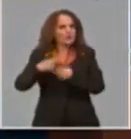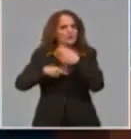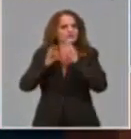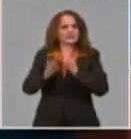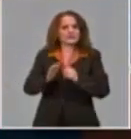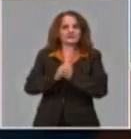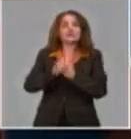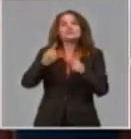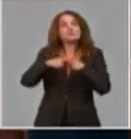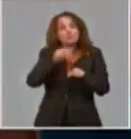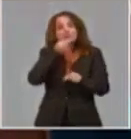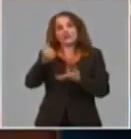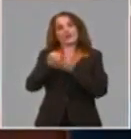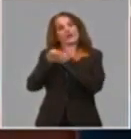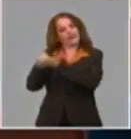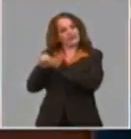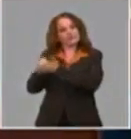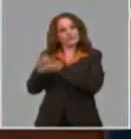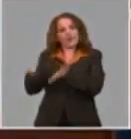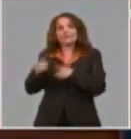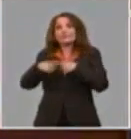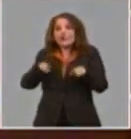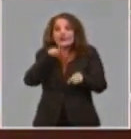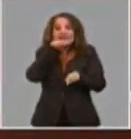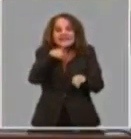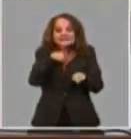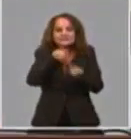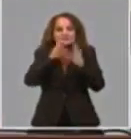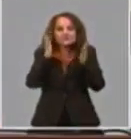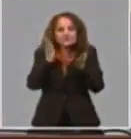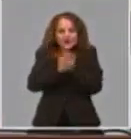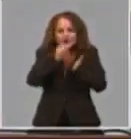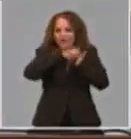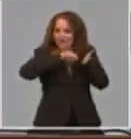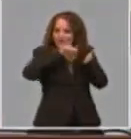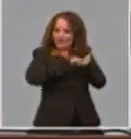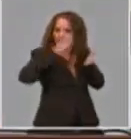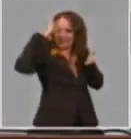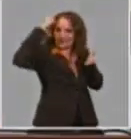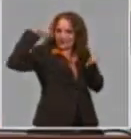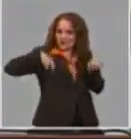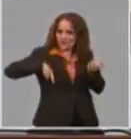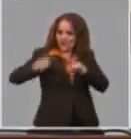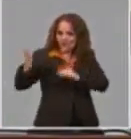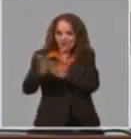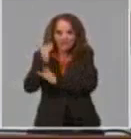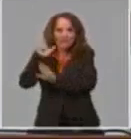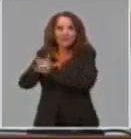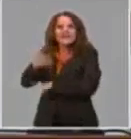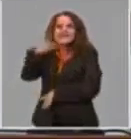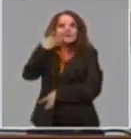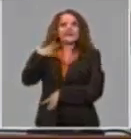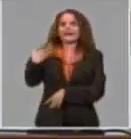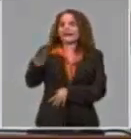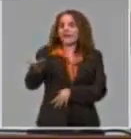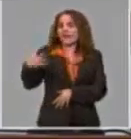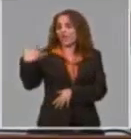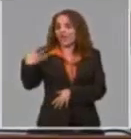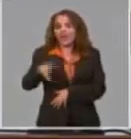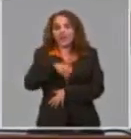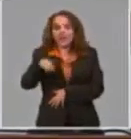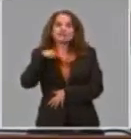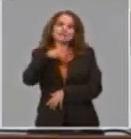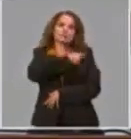apoye, a partir de que ha sido una solicitud de la población y para enfrentar, a lo cual me referiré después, ya todo el andamiaje de